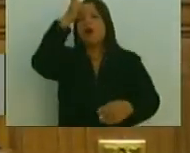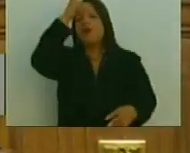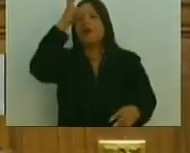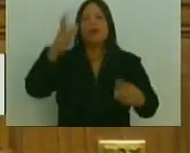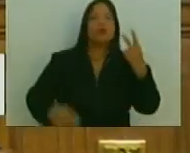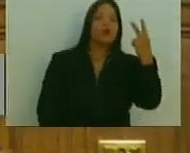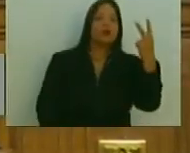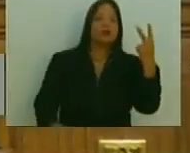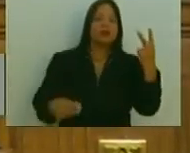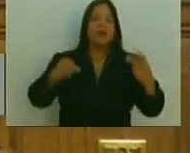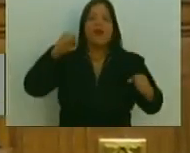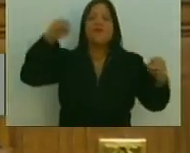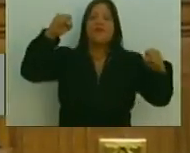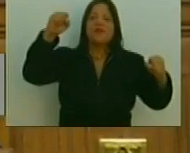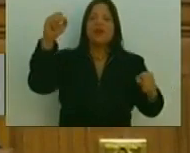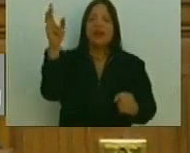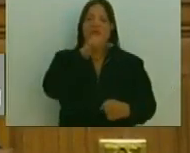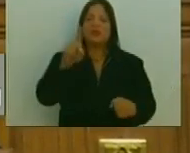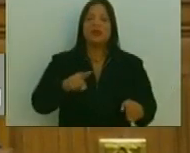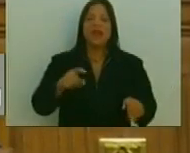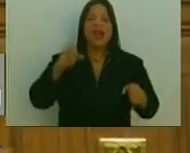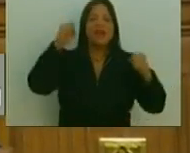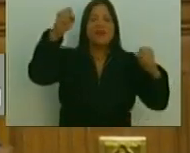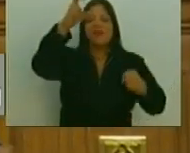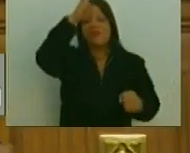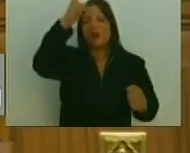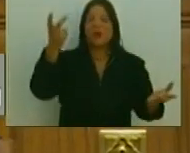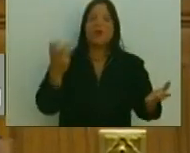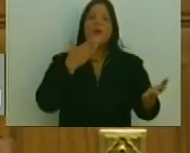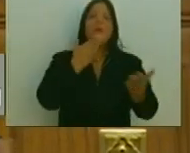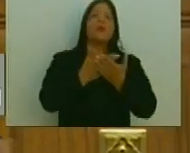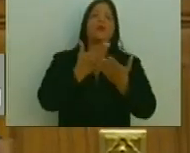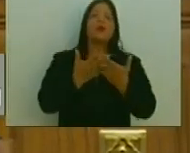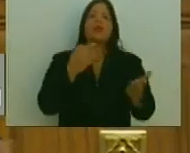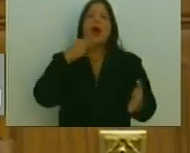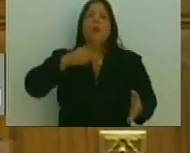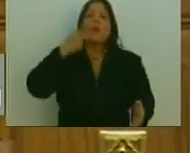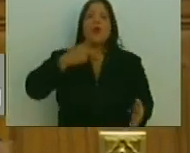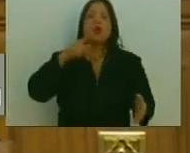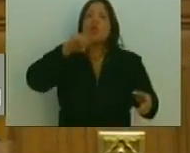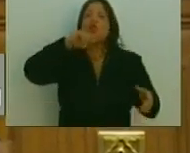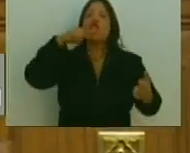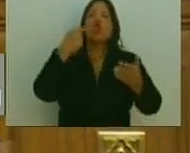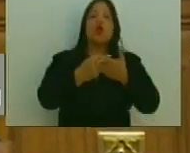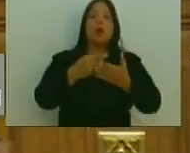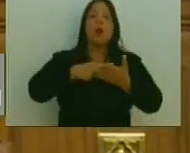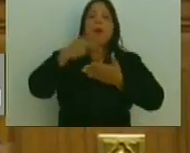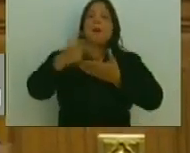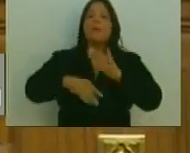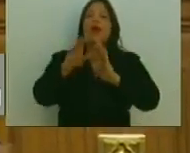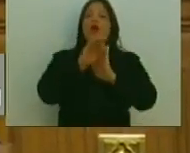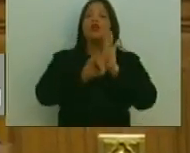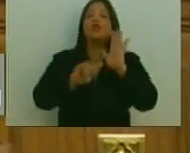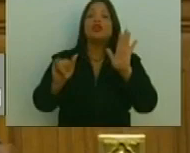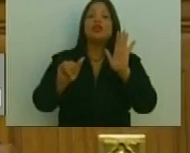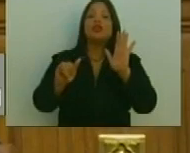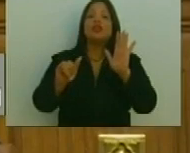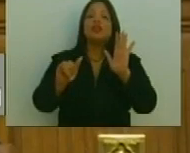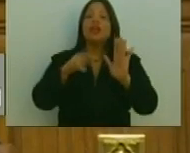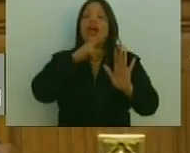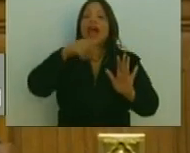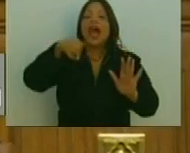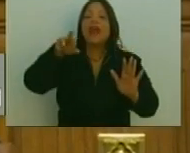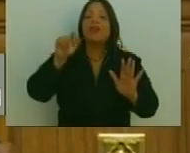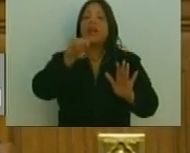tierras. ¡Viva el Zulia! ¡Viva Falcón! Una propuesta política que tiene por nombre Plan Constituyente Rafael Urdaneta